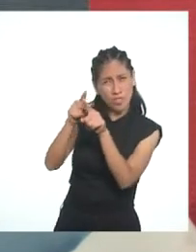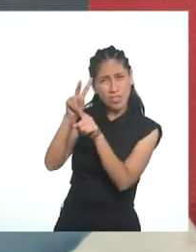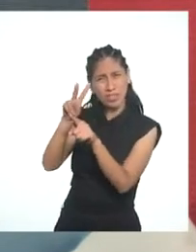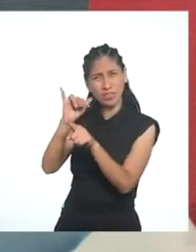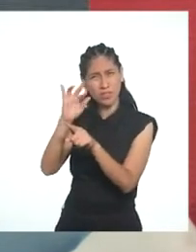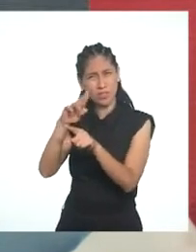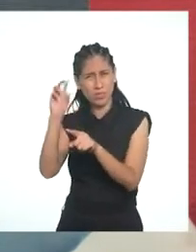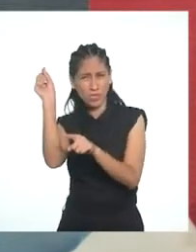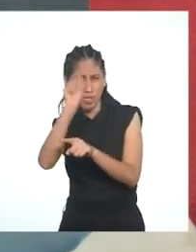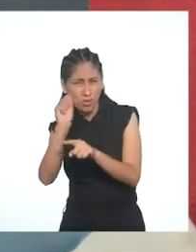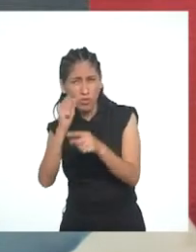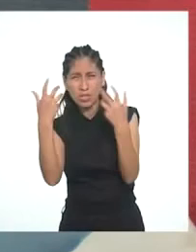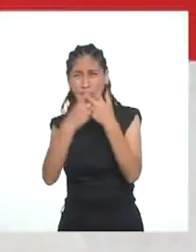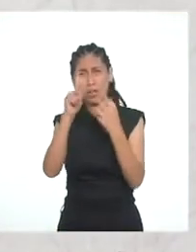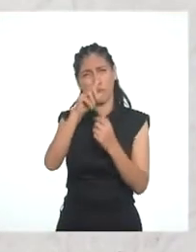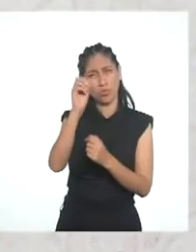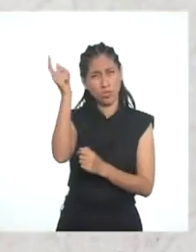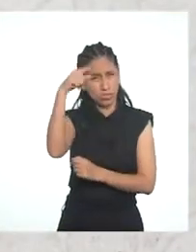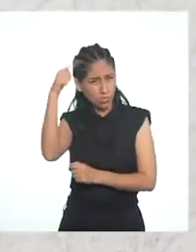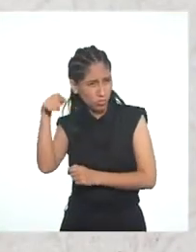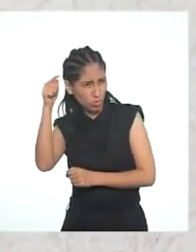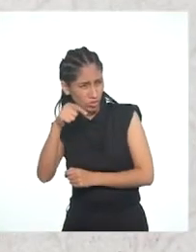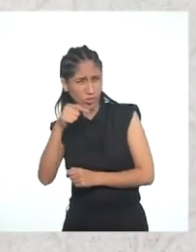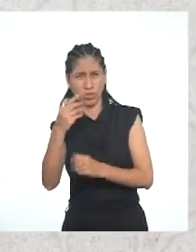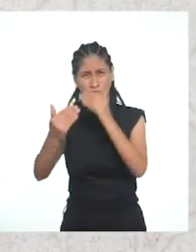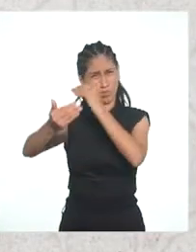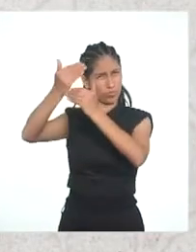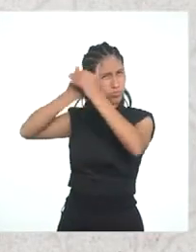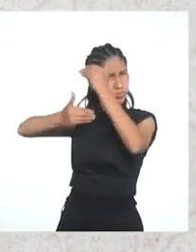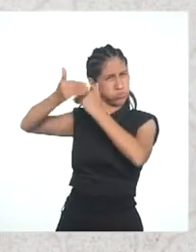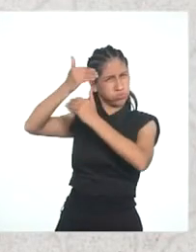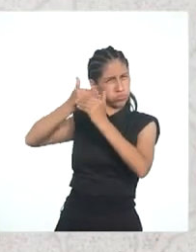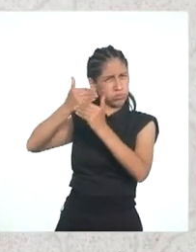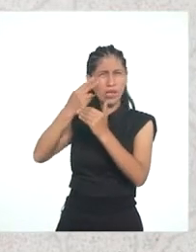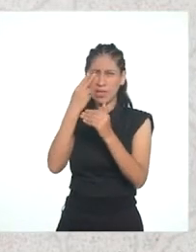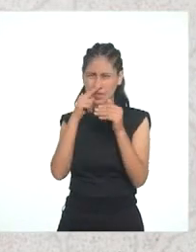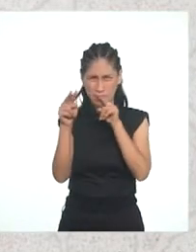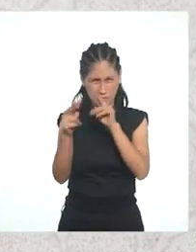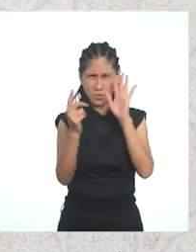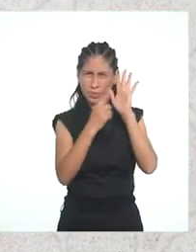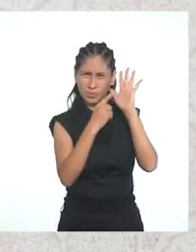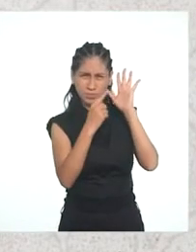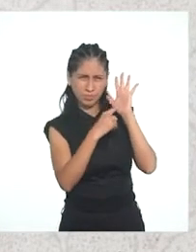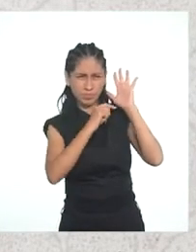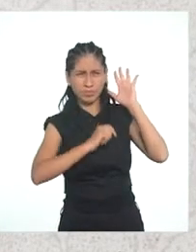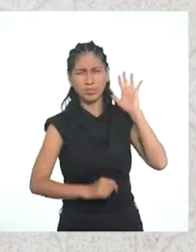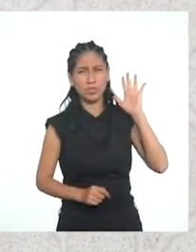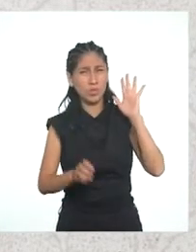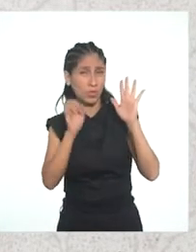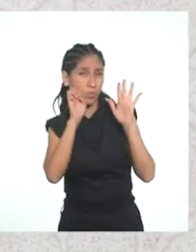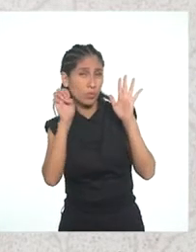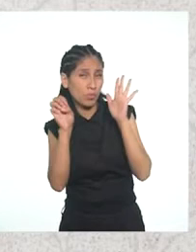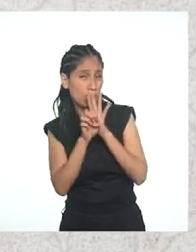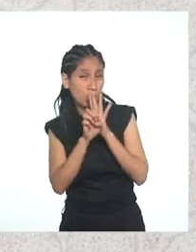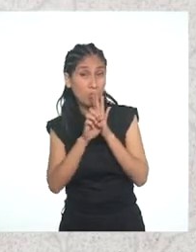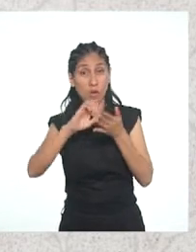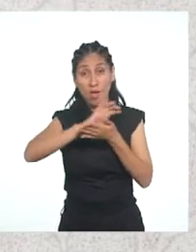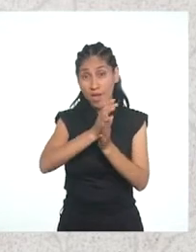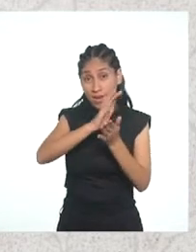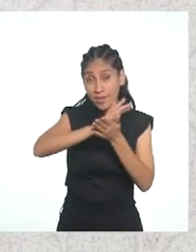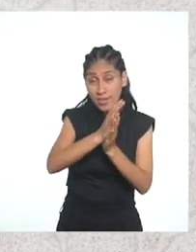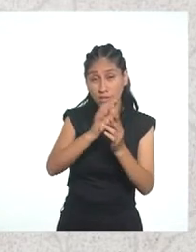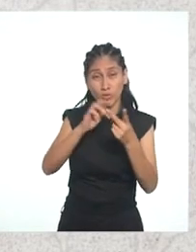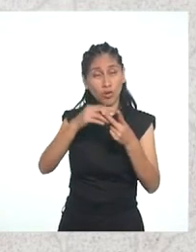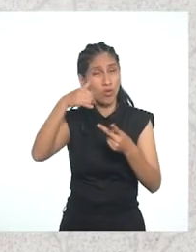virus en casi un 10%. Desde hace mucho tiempo se han obtenido productos con la intervención de microorganismos, como en la producción del